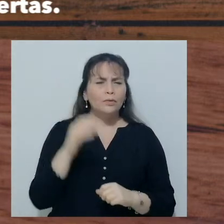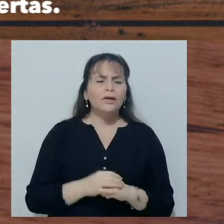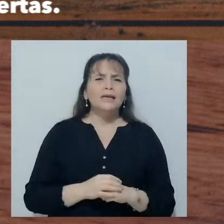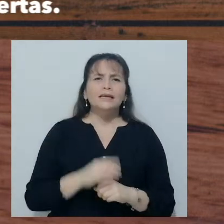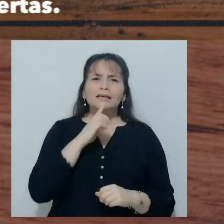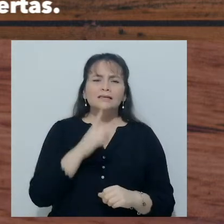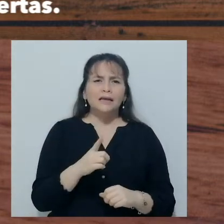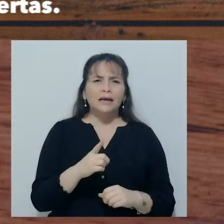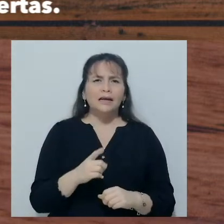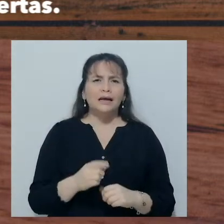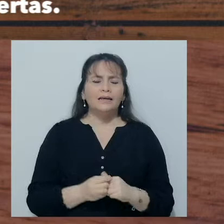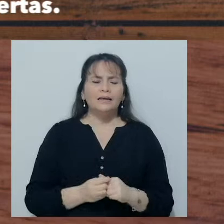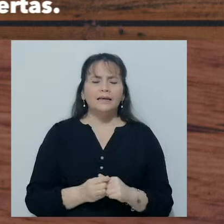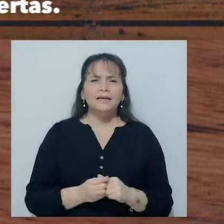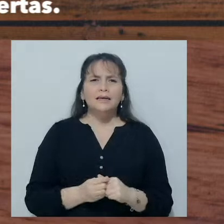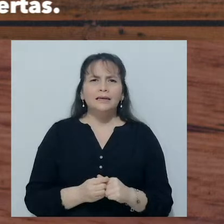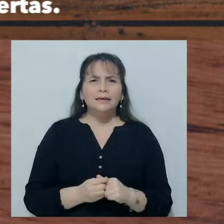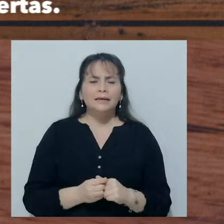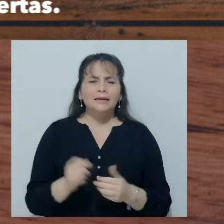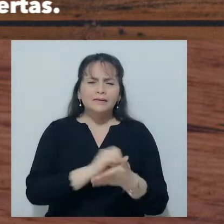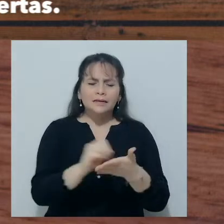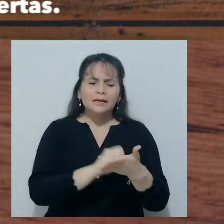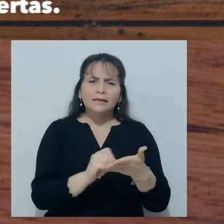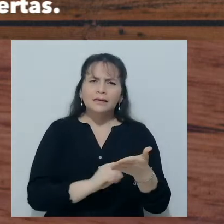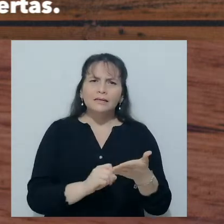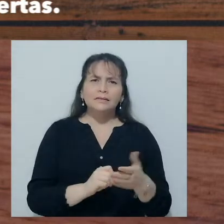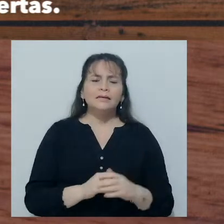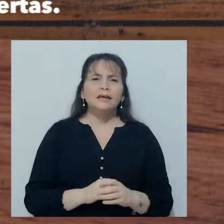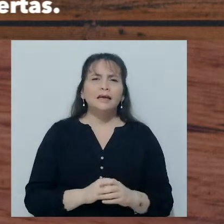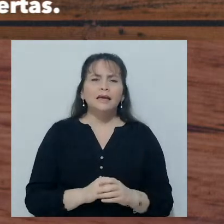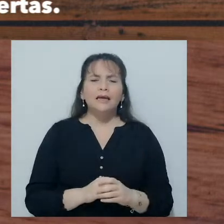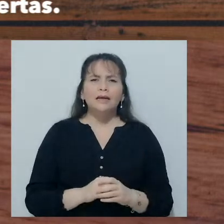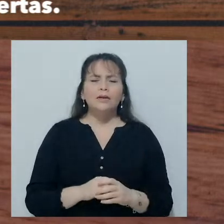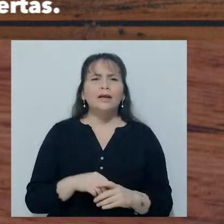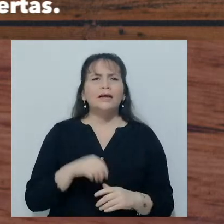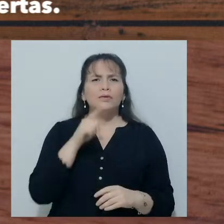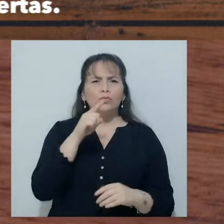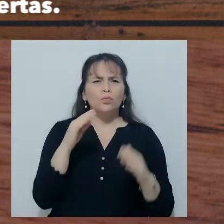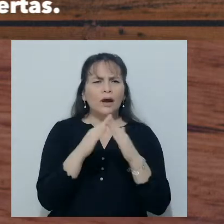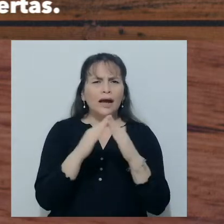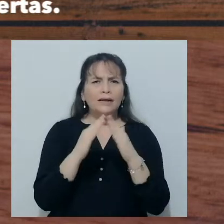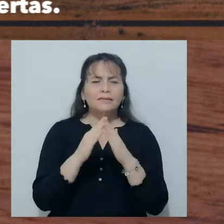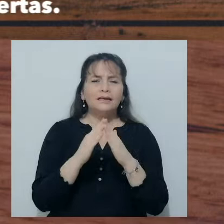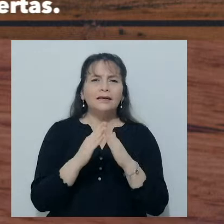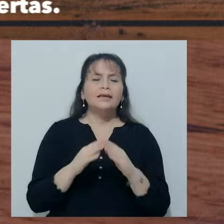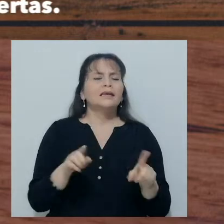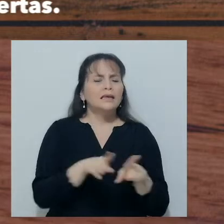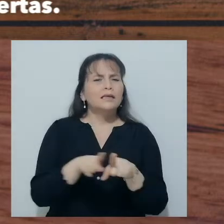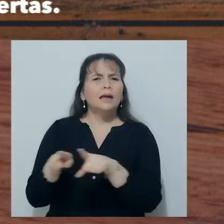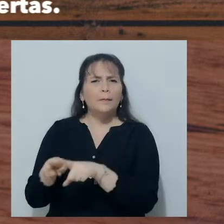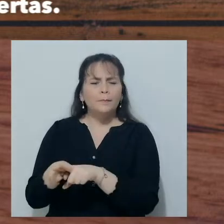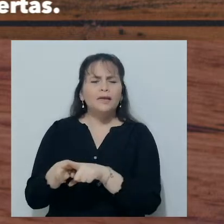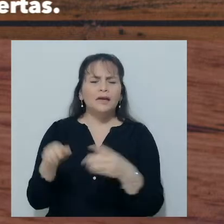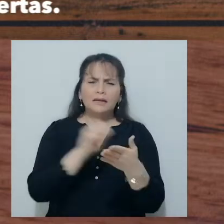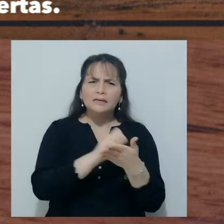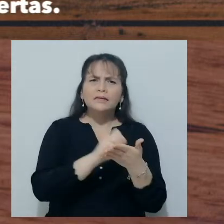como frontales entre tus ojos, y las escribirás en los postes de tu casa, y también